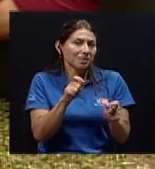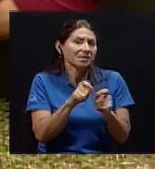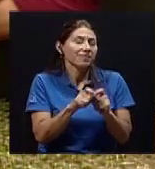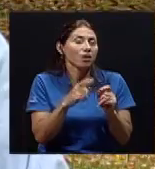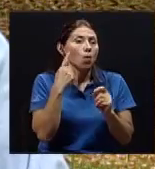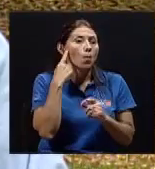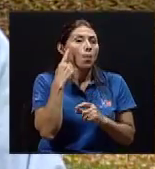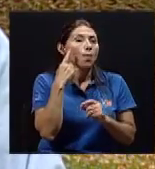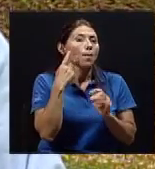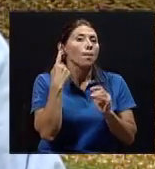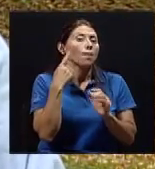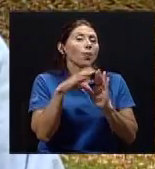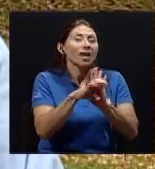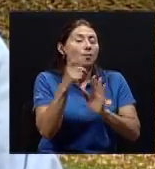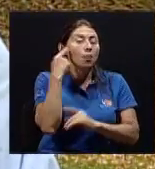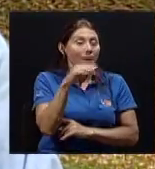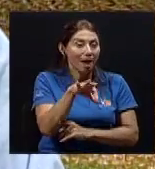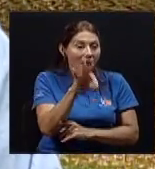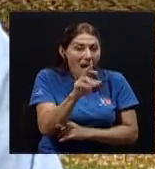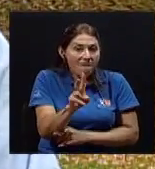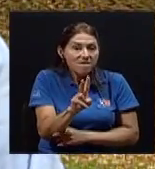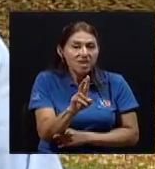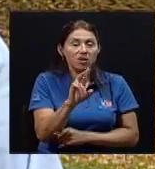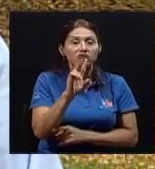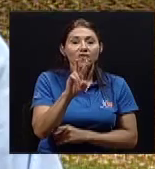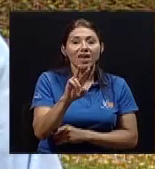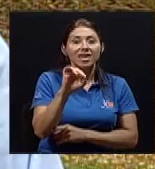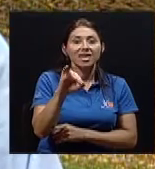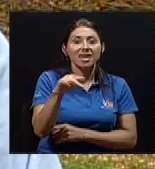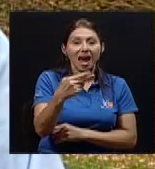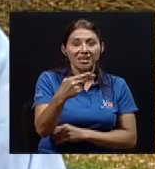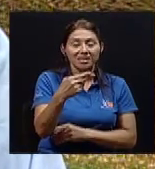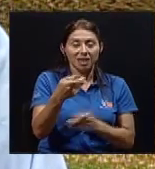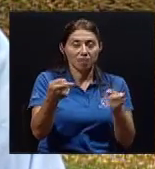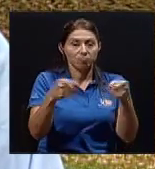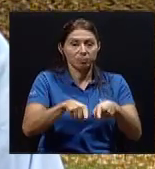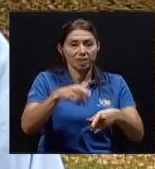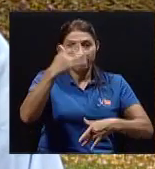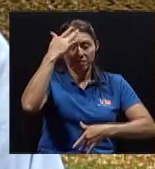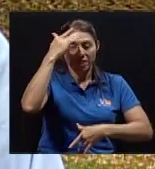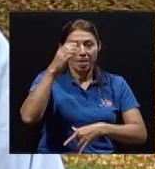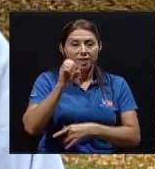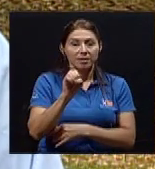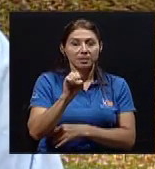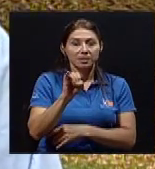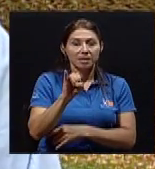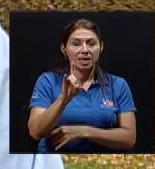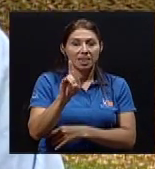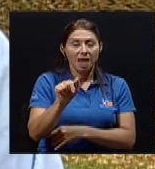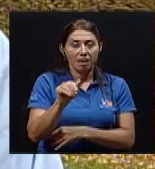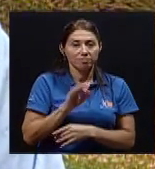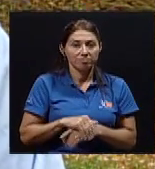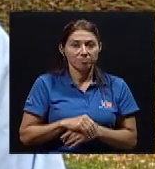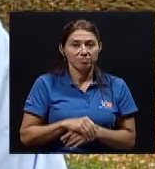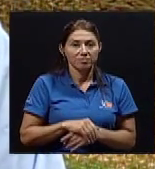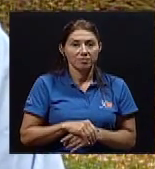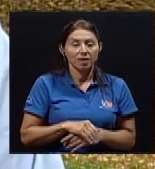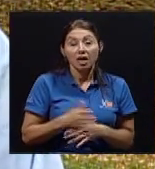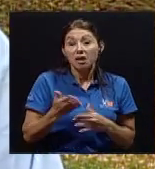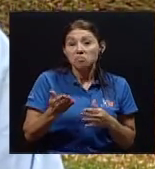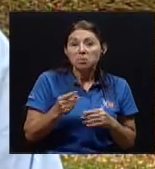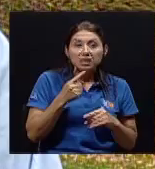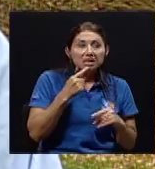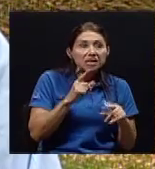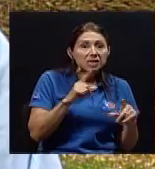virus del VIH, del SIDA, digamos, el que provoca la enfermedad del SIDA. ¿Cierto o no? O se comenta que son